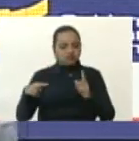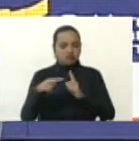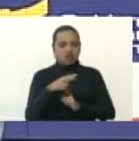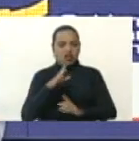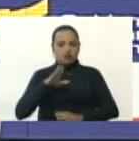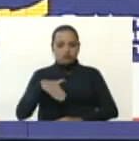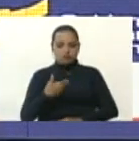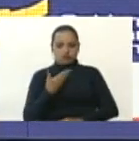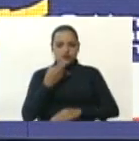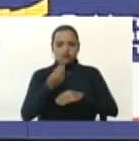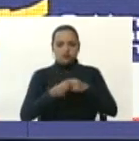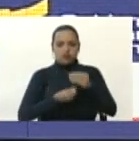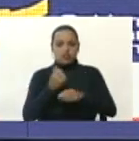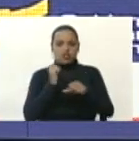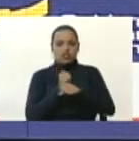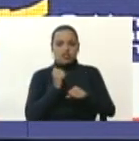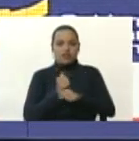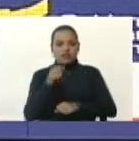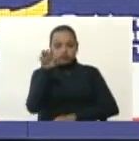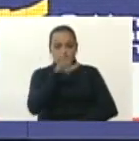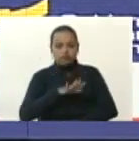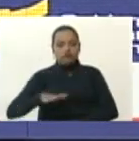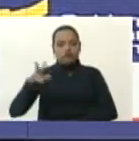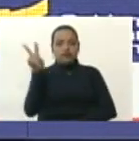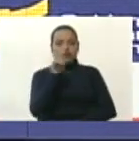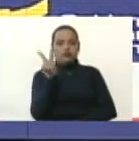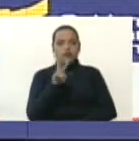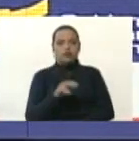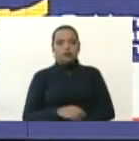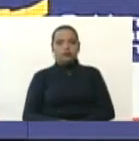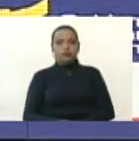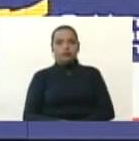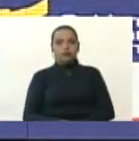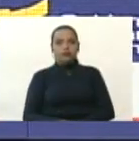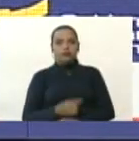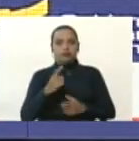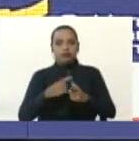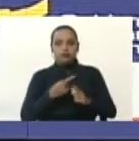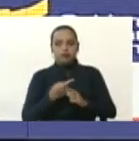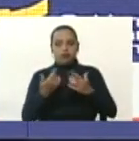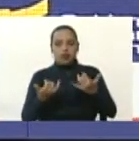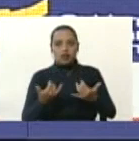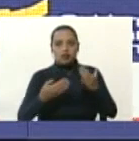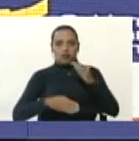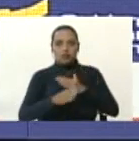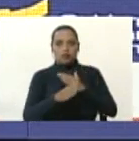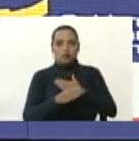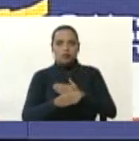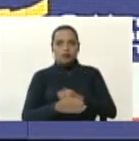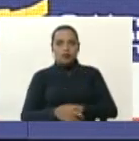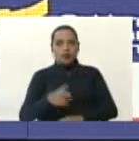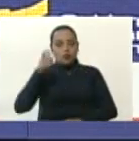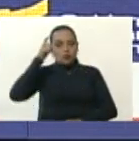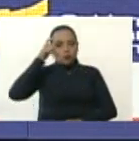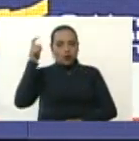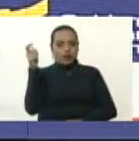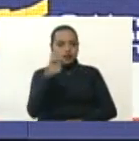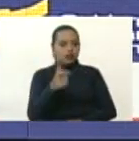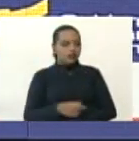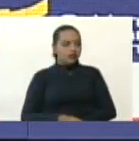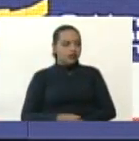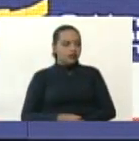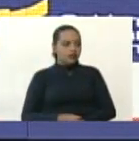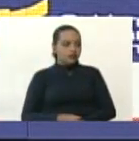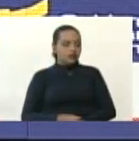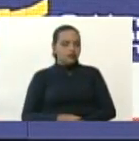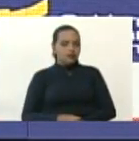el trabajo en todo el territorio nacional. Así que ahora nos vamos directo al Guárico, en Valle de la